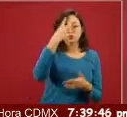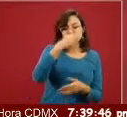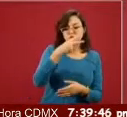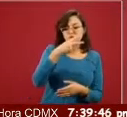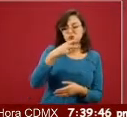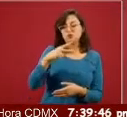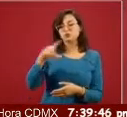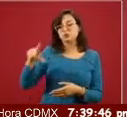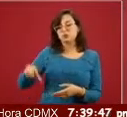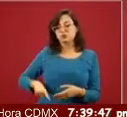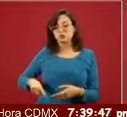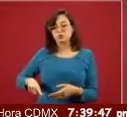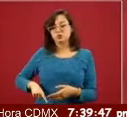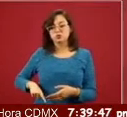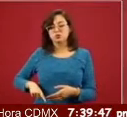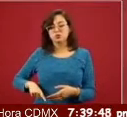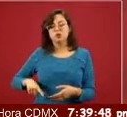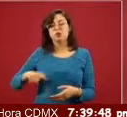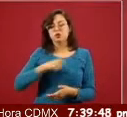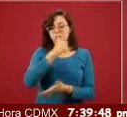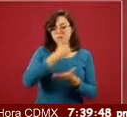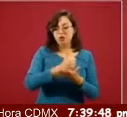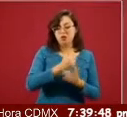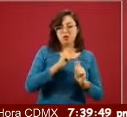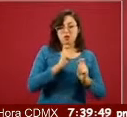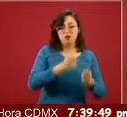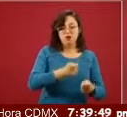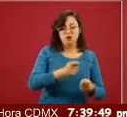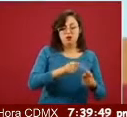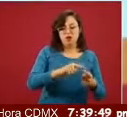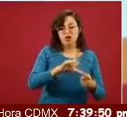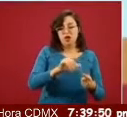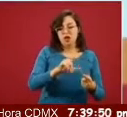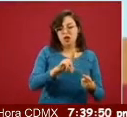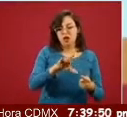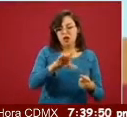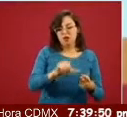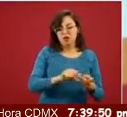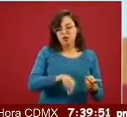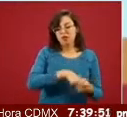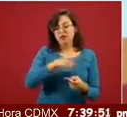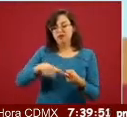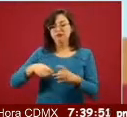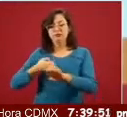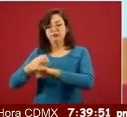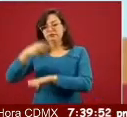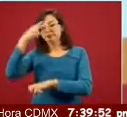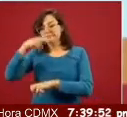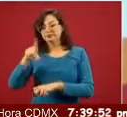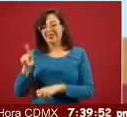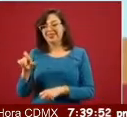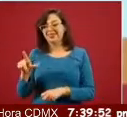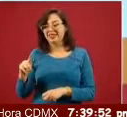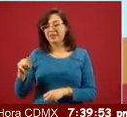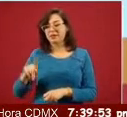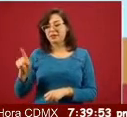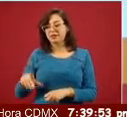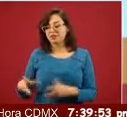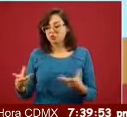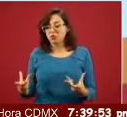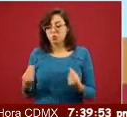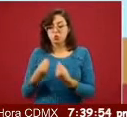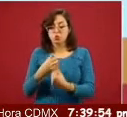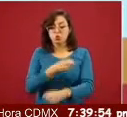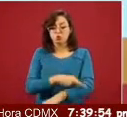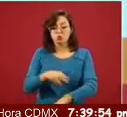México, a cargo de la doctora Claudia Sheinbaum, y el del Estado de México, a cargo del gobernador Alfredo del Mazo, es